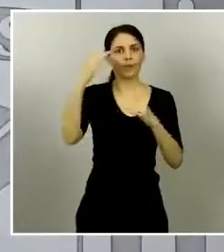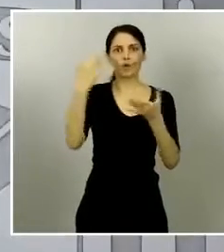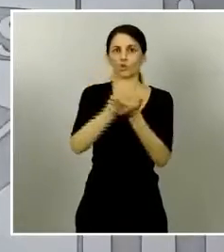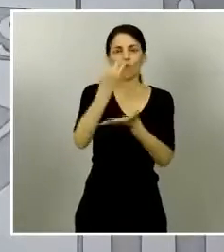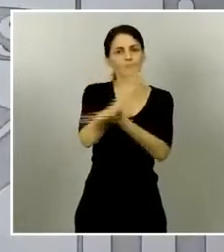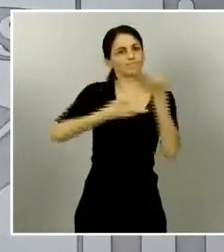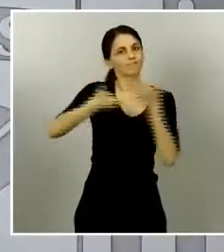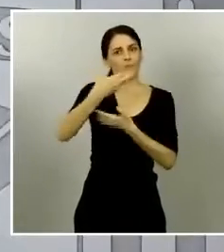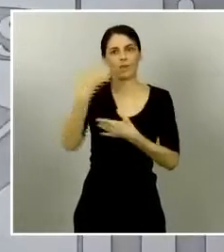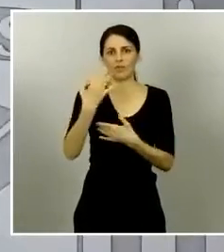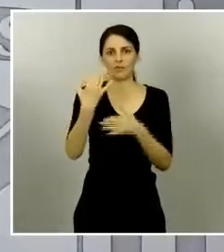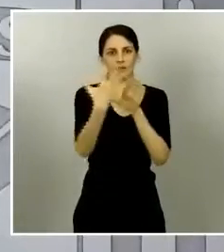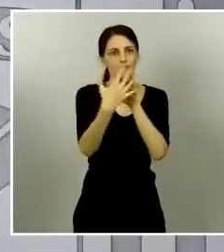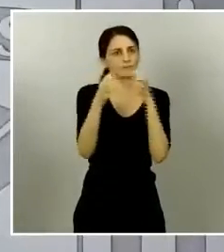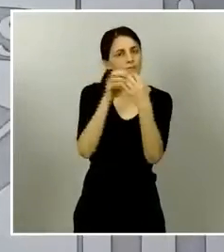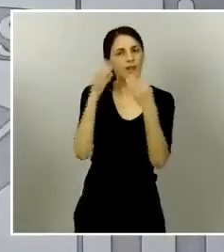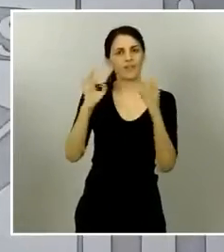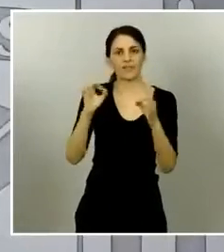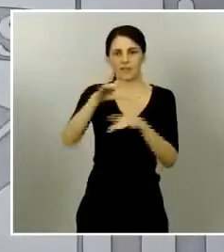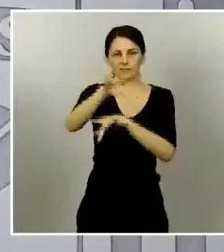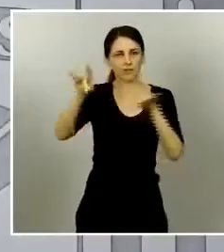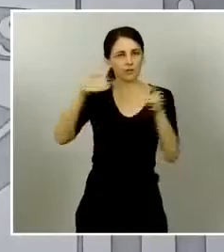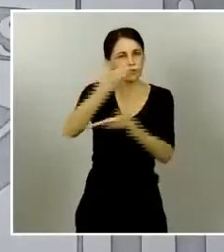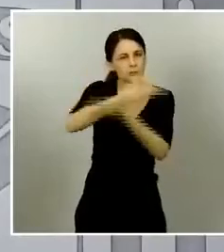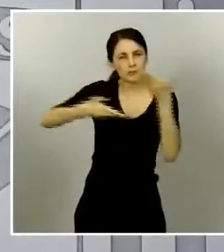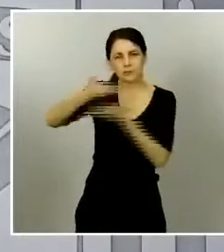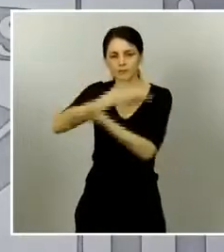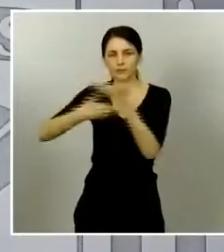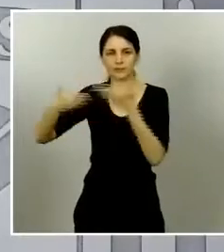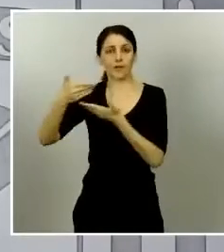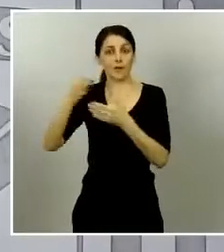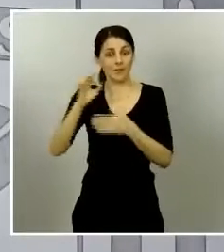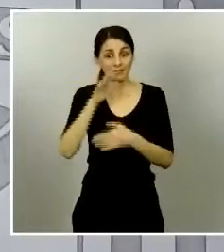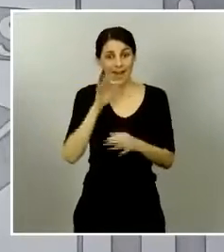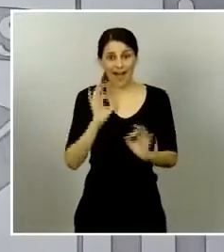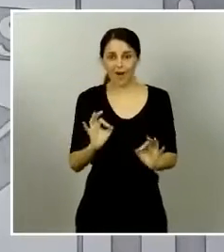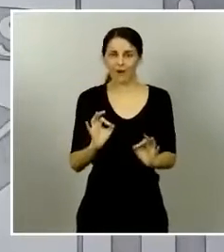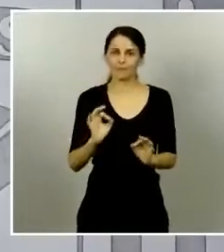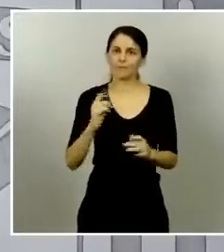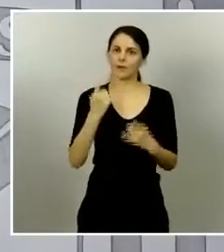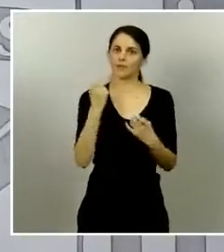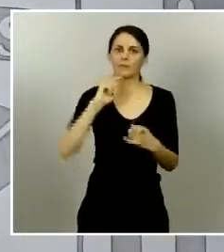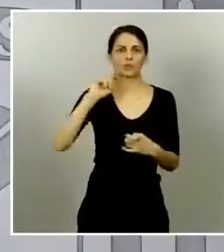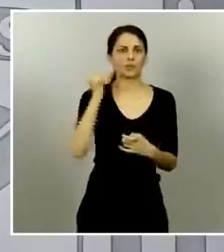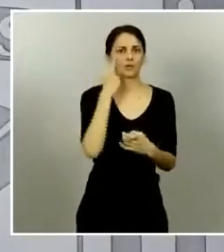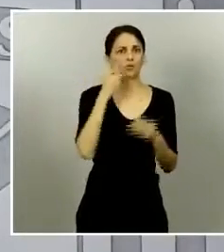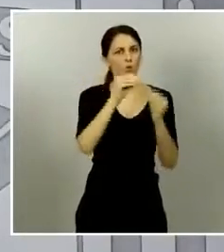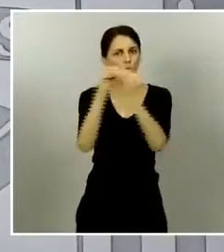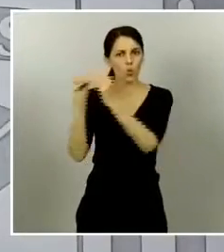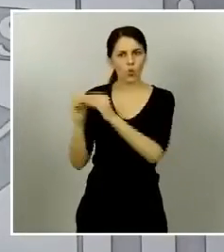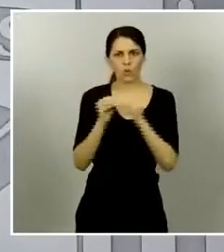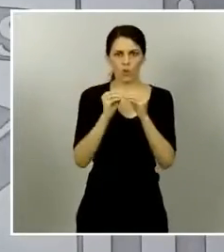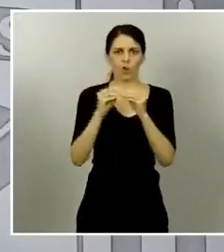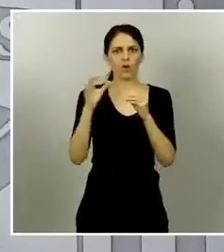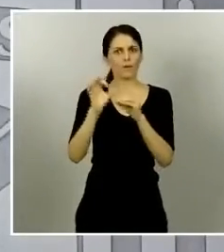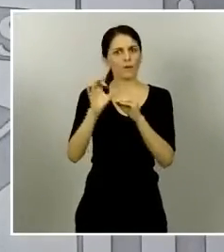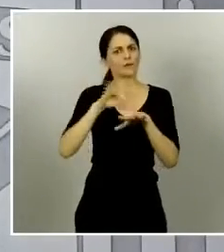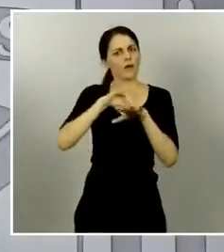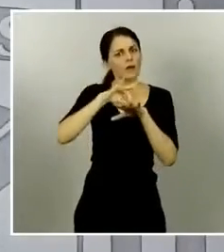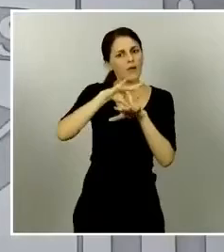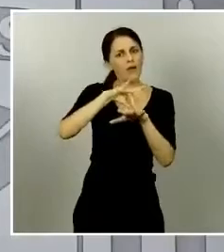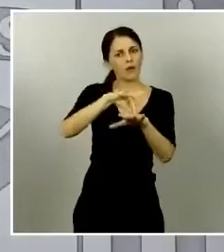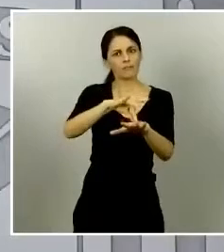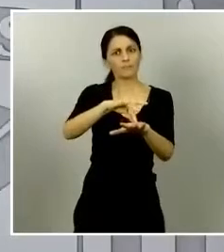competencial que se distribuye entre las diferentes administraciones, por tanto, los diferentes territorios, y que necesita más que nunca